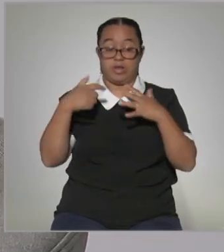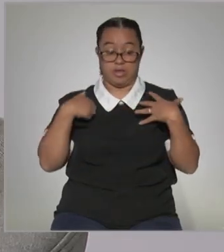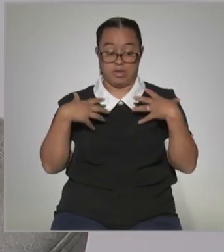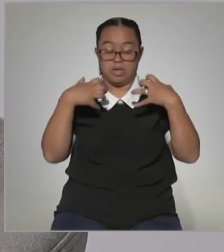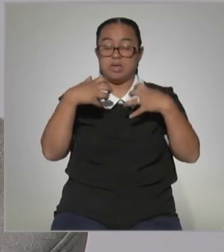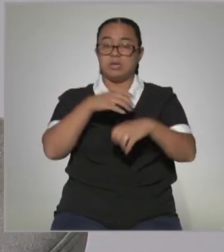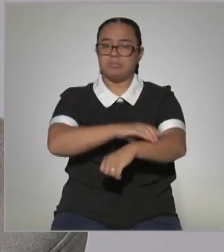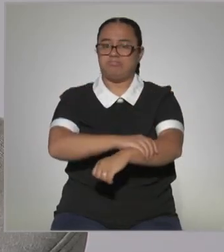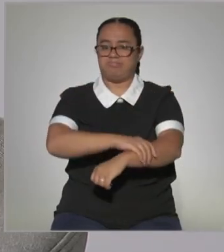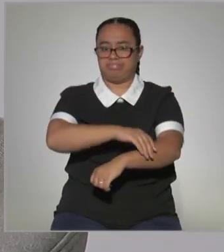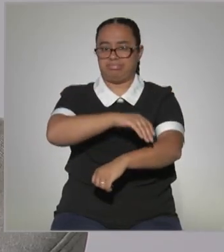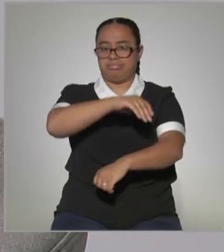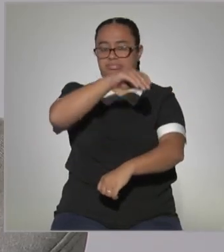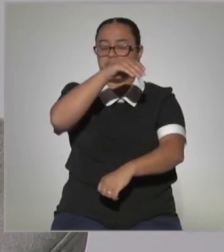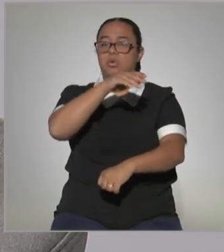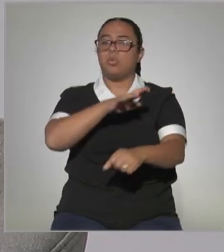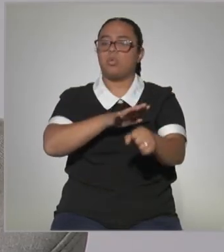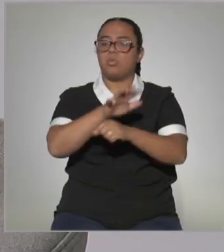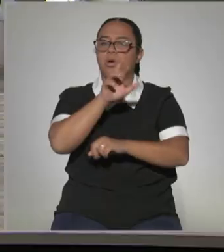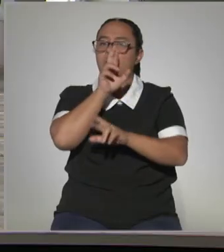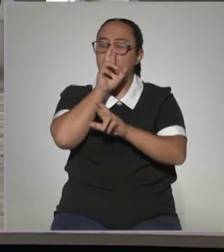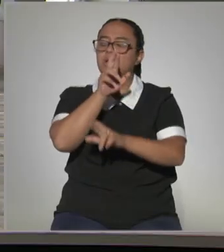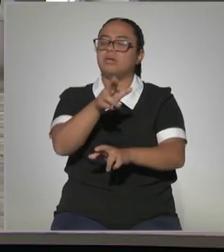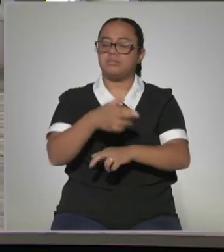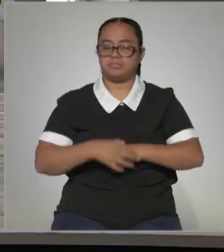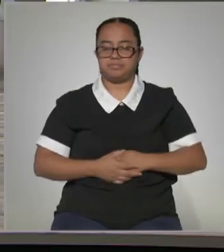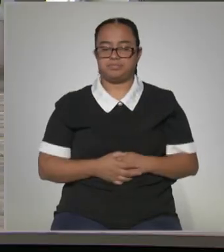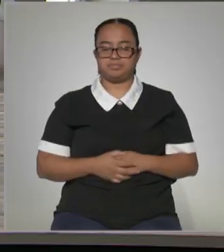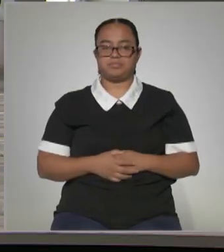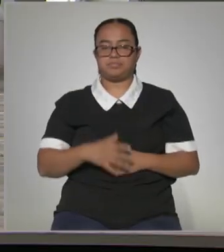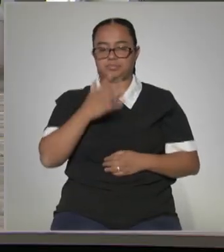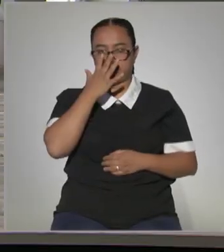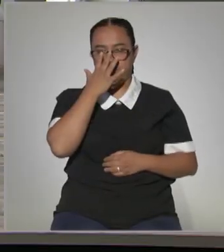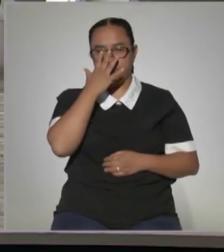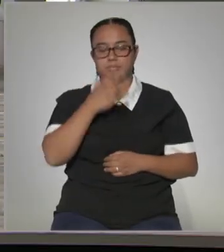tensa. ¿Qué le podemos contestar a Mar? Sí, es